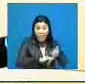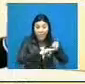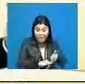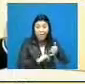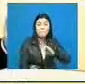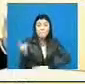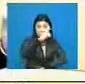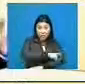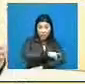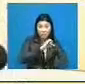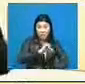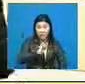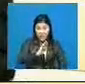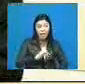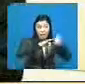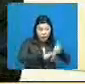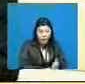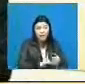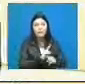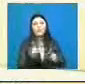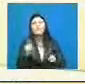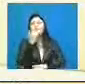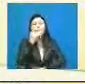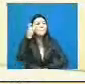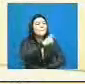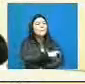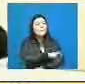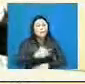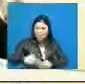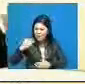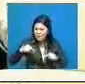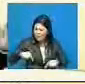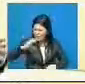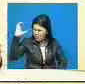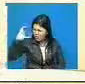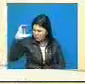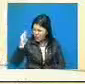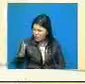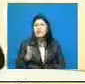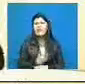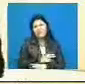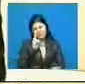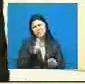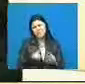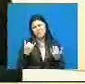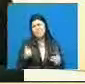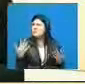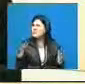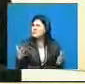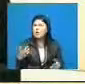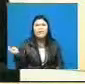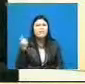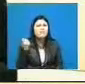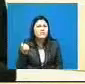petróleo dependiente. Porque el petróleo entró en escena en Colombia en las proporciones que conocemos hoy hace relativamente